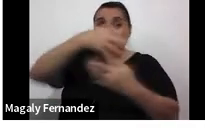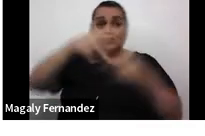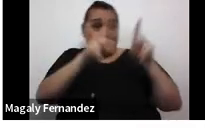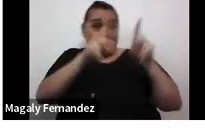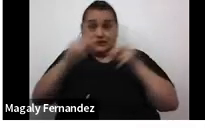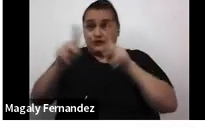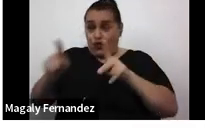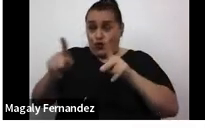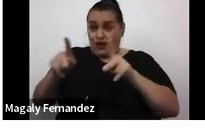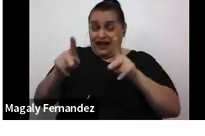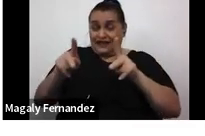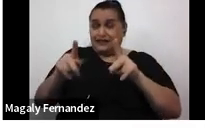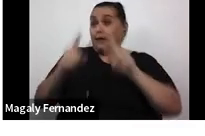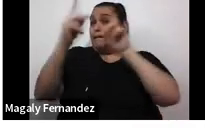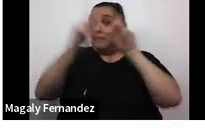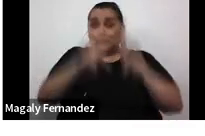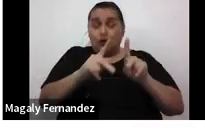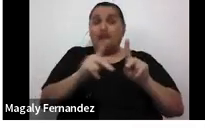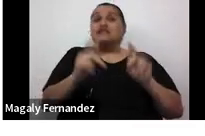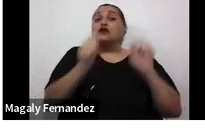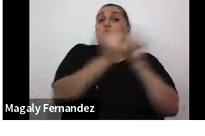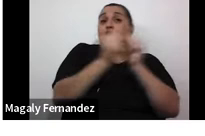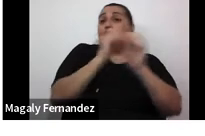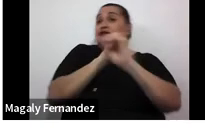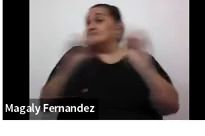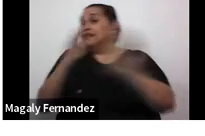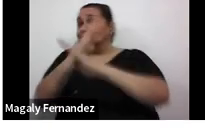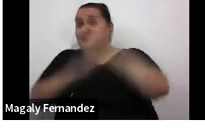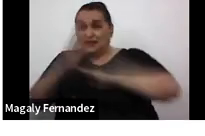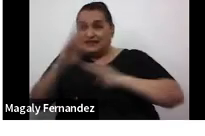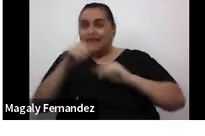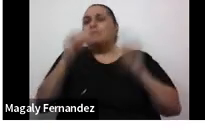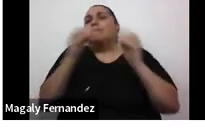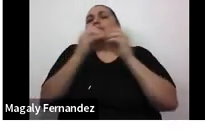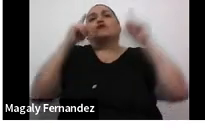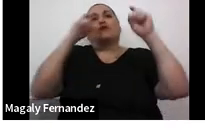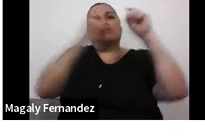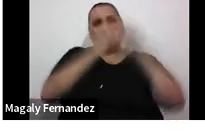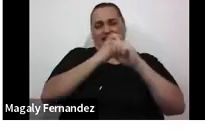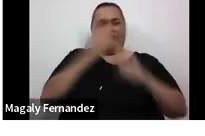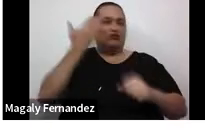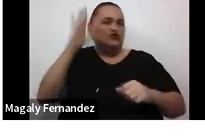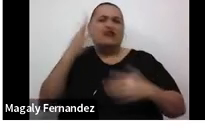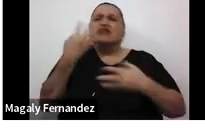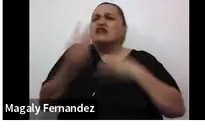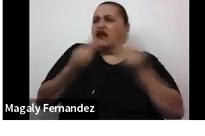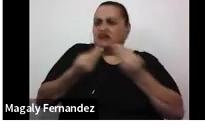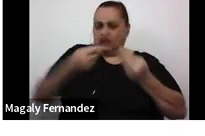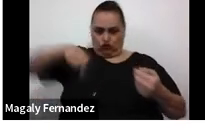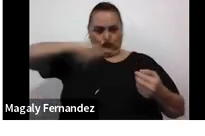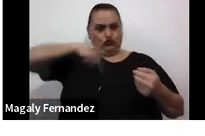o entre personas con incendios capacidad se complica porque porque no saben qué hacer con nosotras